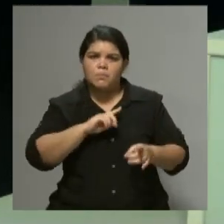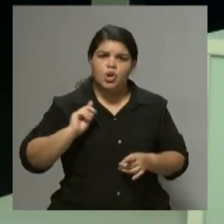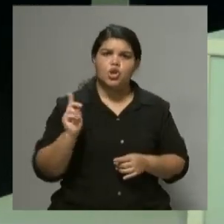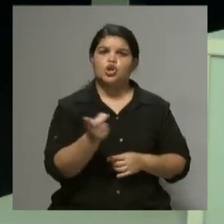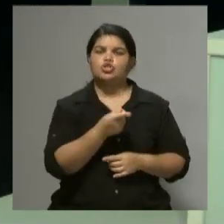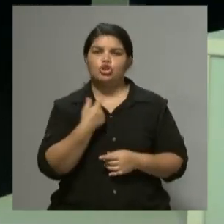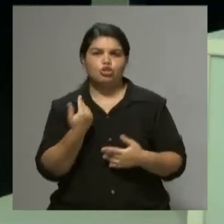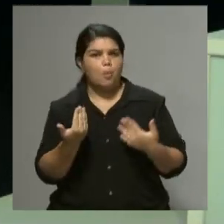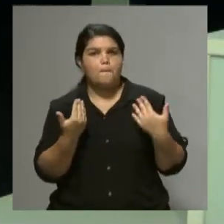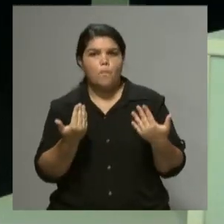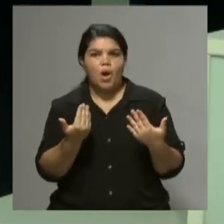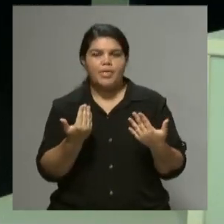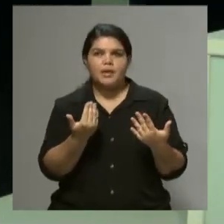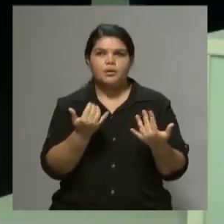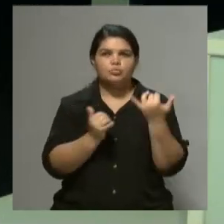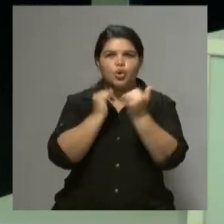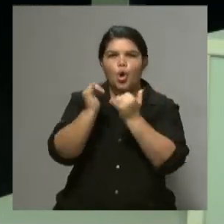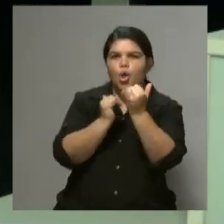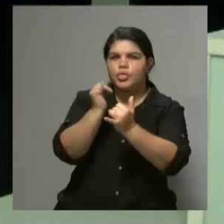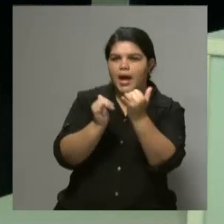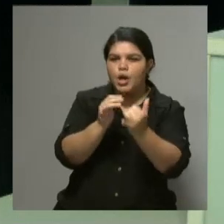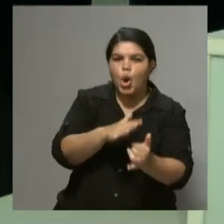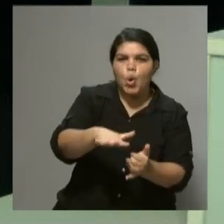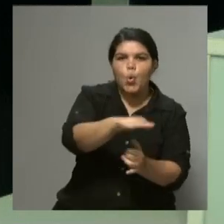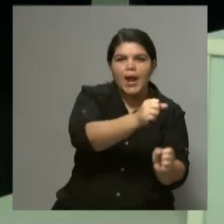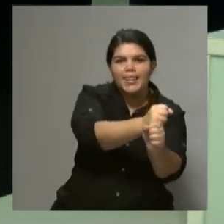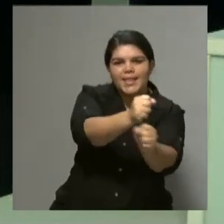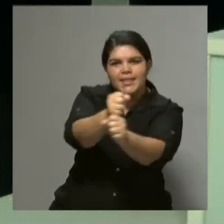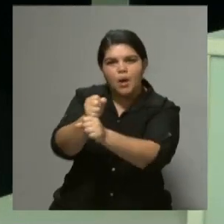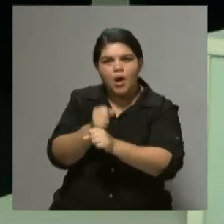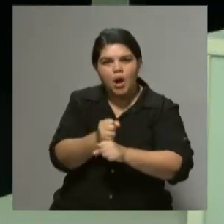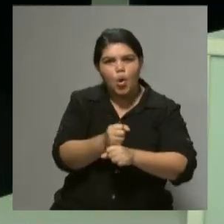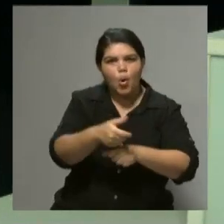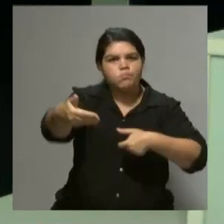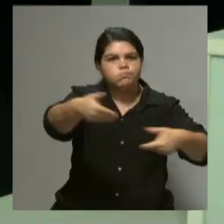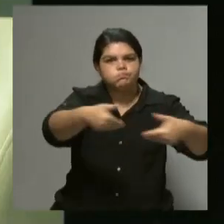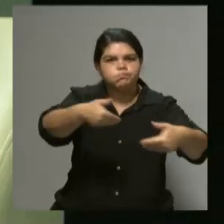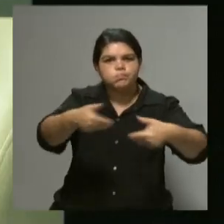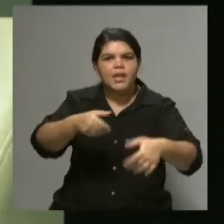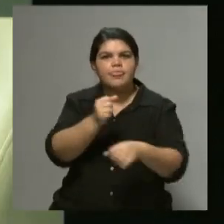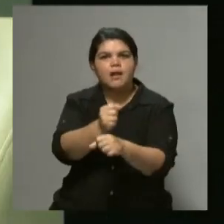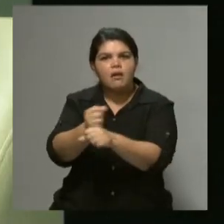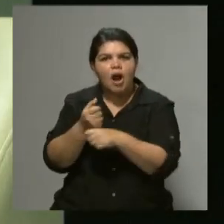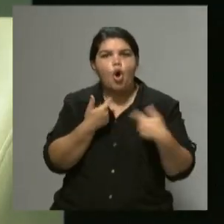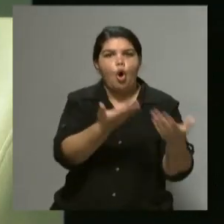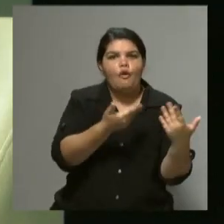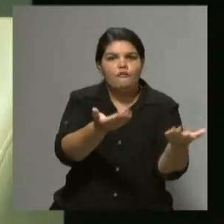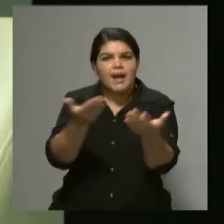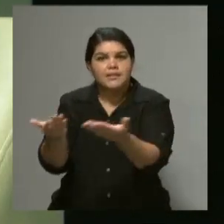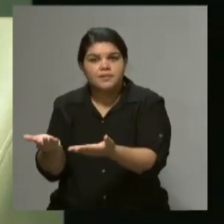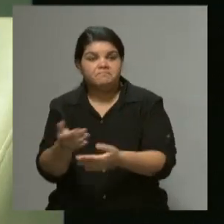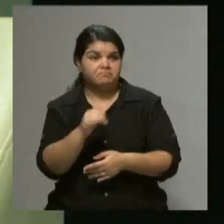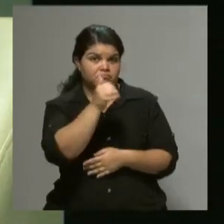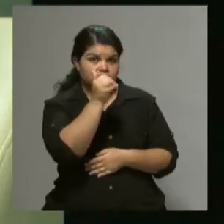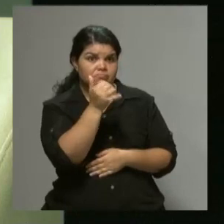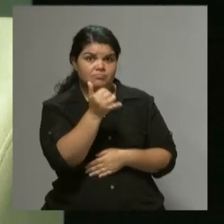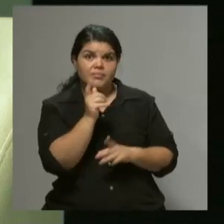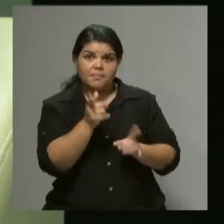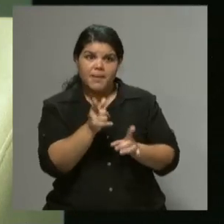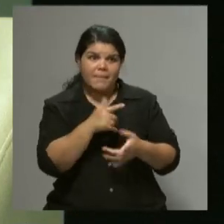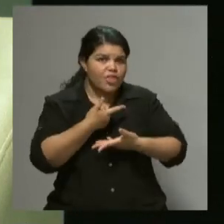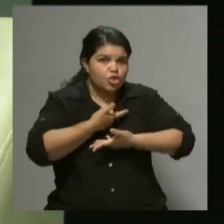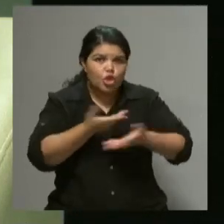las esferas laborales hay demanda de empleo, ¿no? Sí, y en varias industrias, no solamente en una